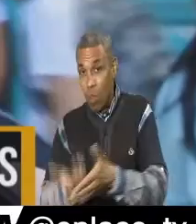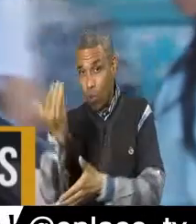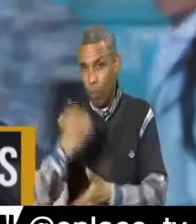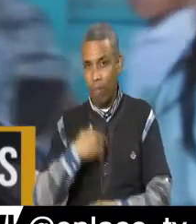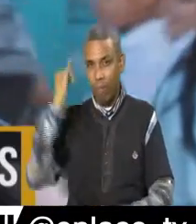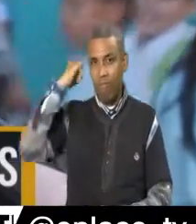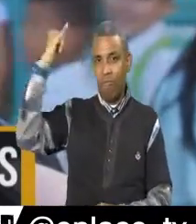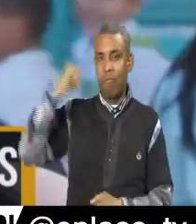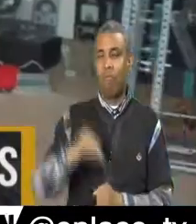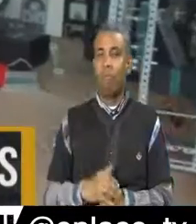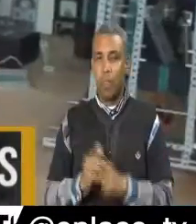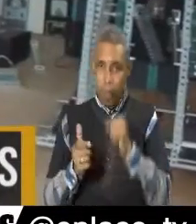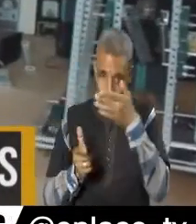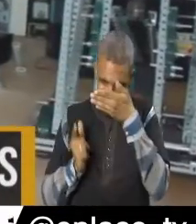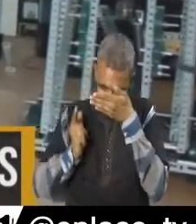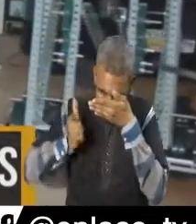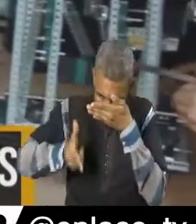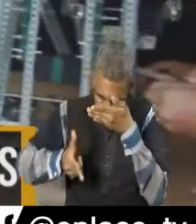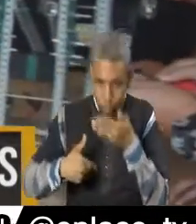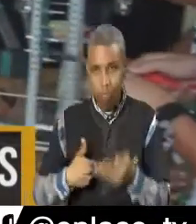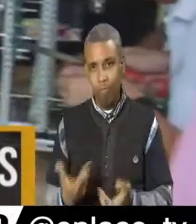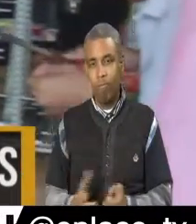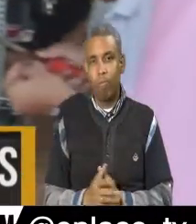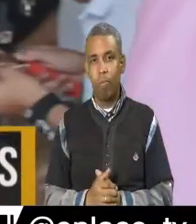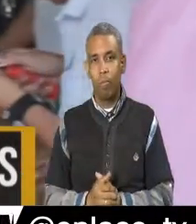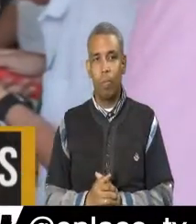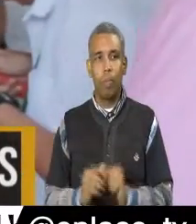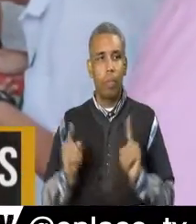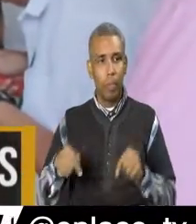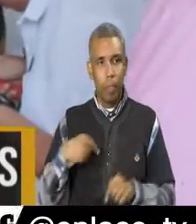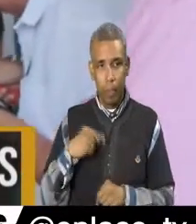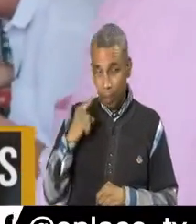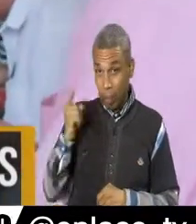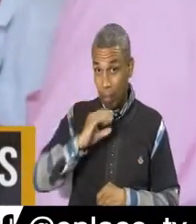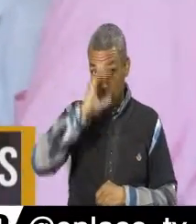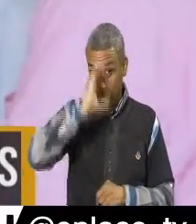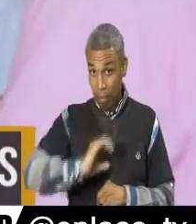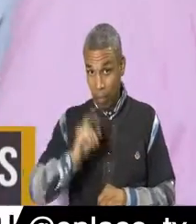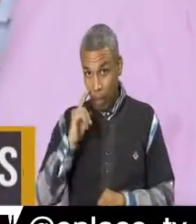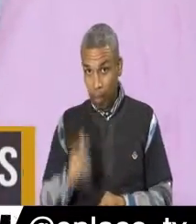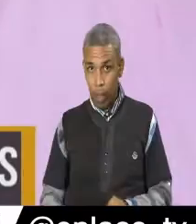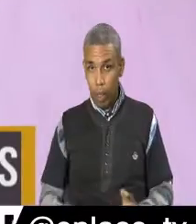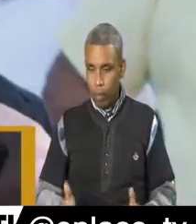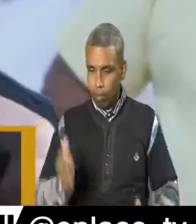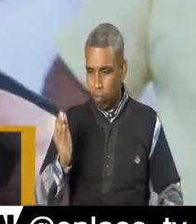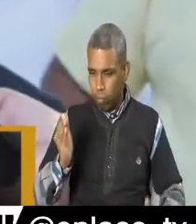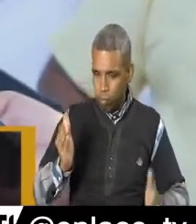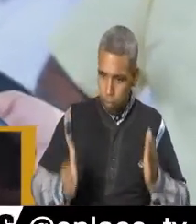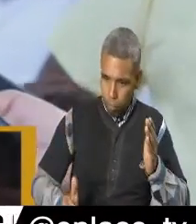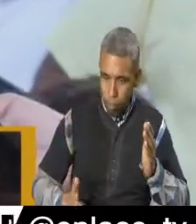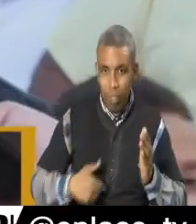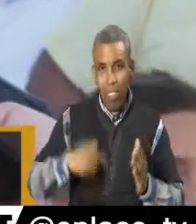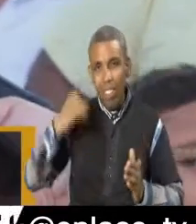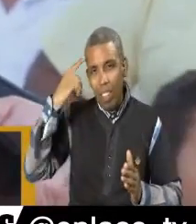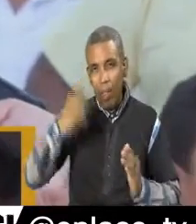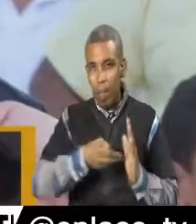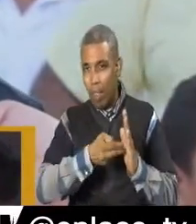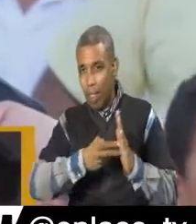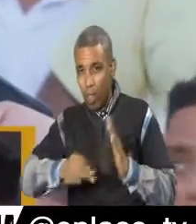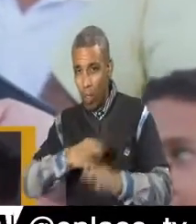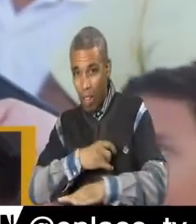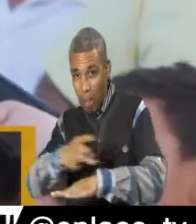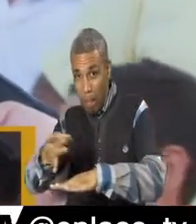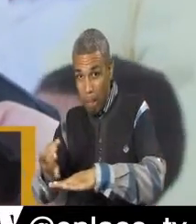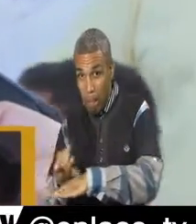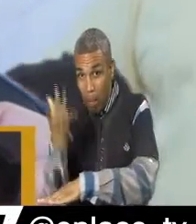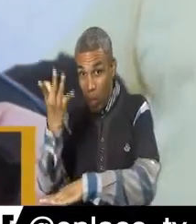el ejercicio de la soldadura. El semillero de robótica del CAS recibió una buena noticia. Pues ellos están pidiendo una pista